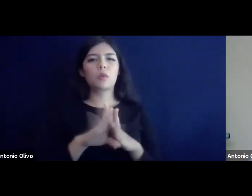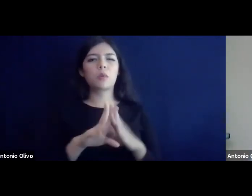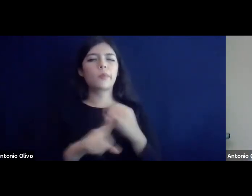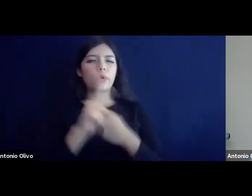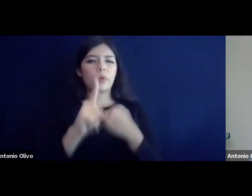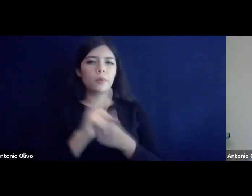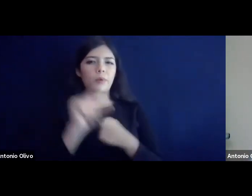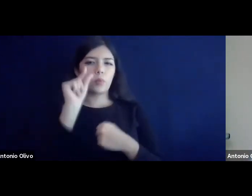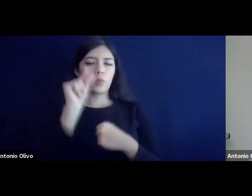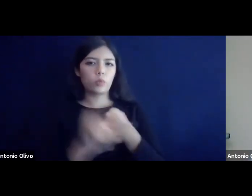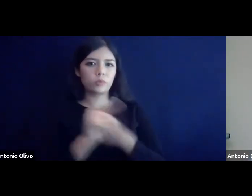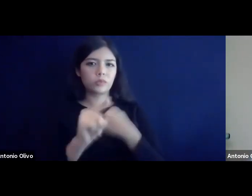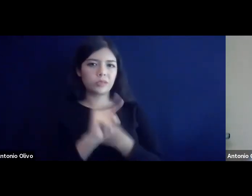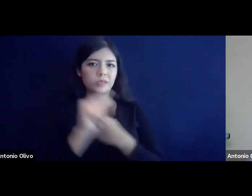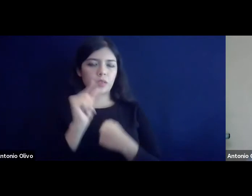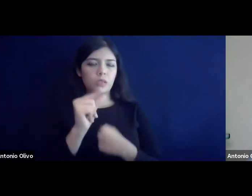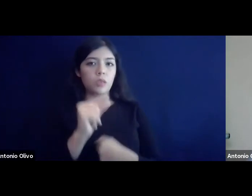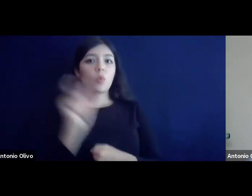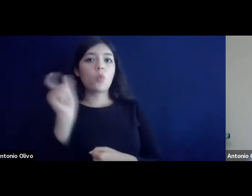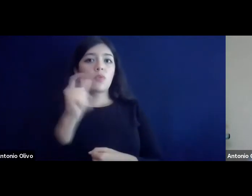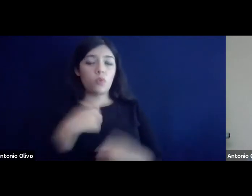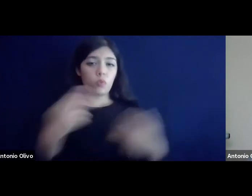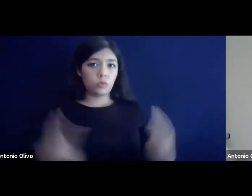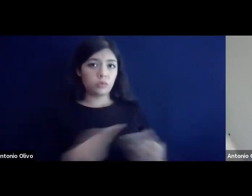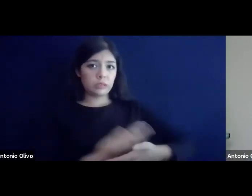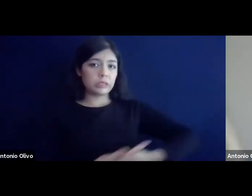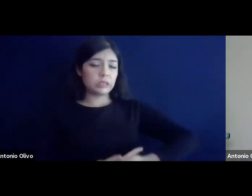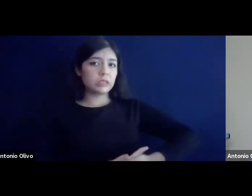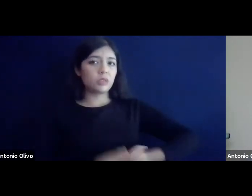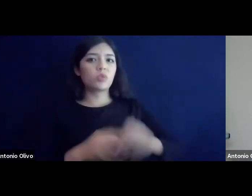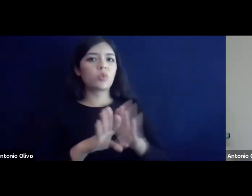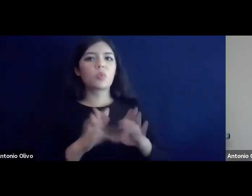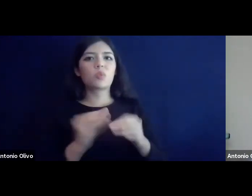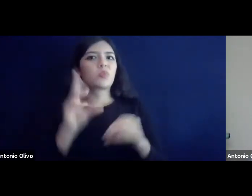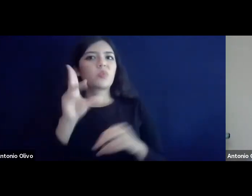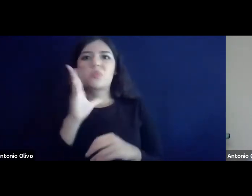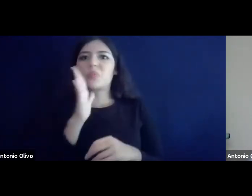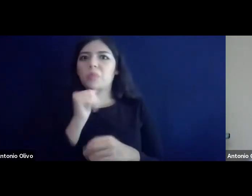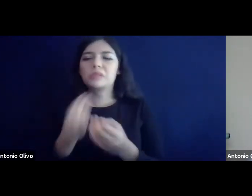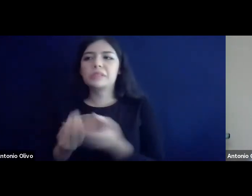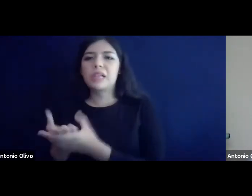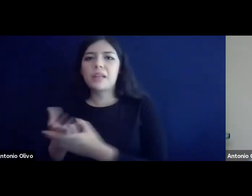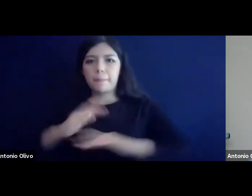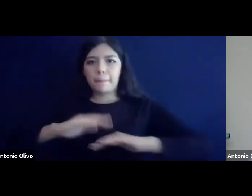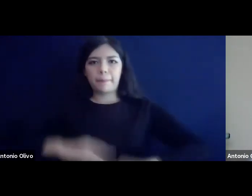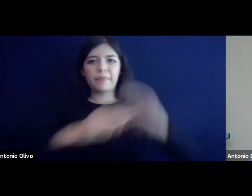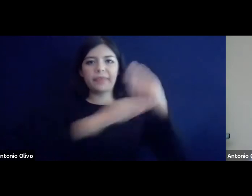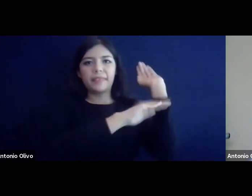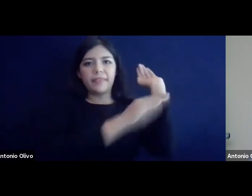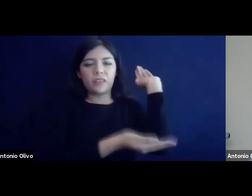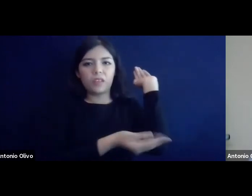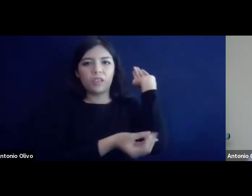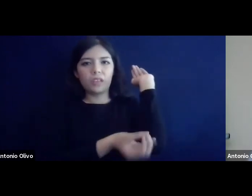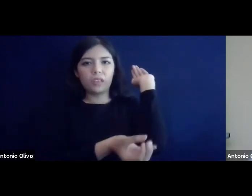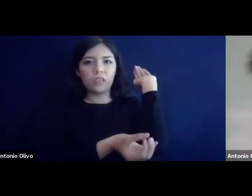sacaran, pues no salía, ¿no? Hay cierto tiempo que se necesita para que